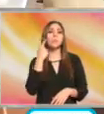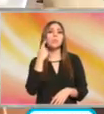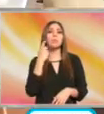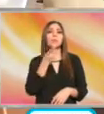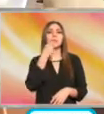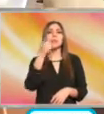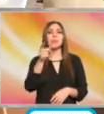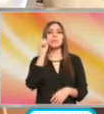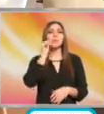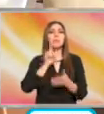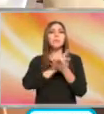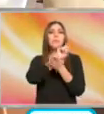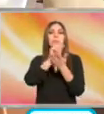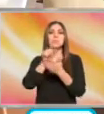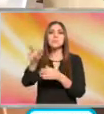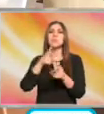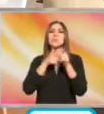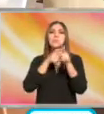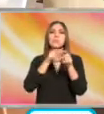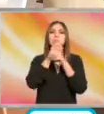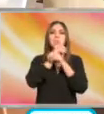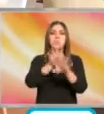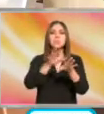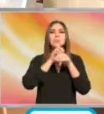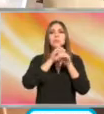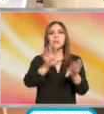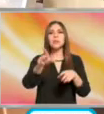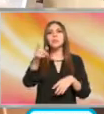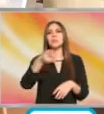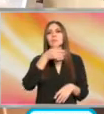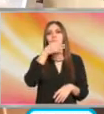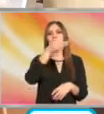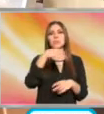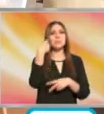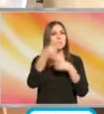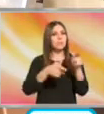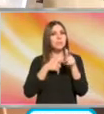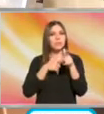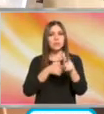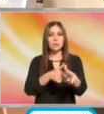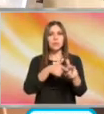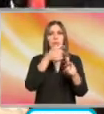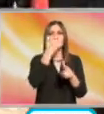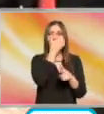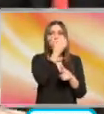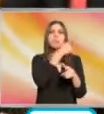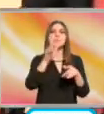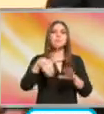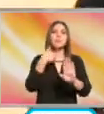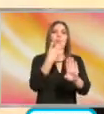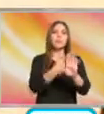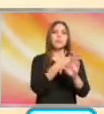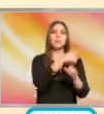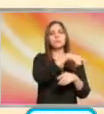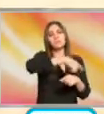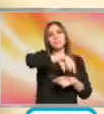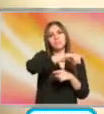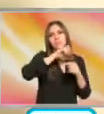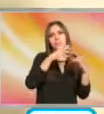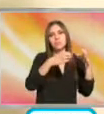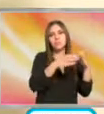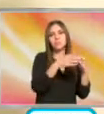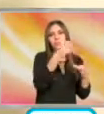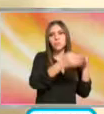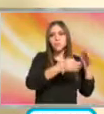Twitter diariamente, que va a continuar, ha estado atacando al Poder Judicial, lo cual seguramente va a determinar cuál va a ser pues